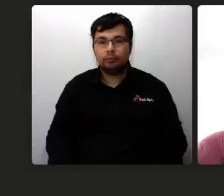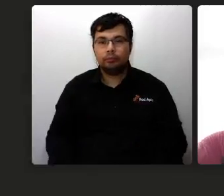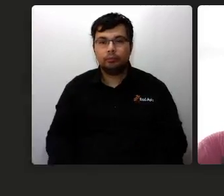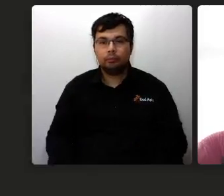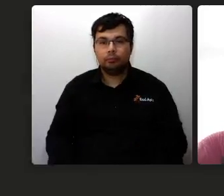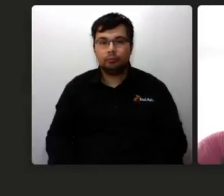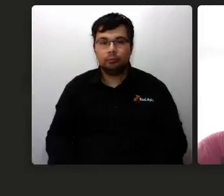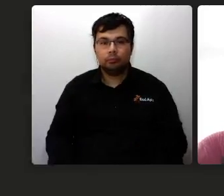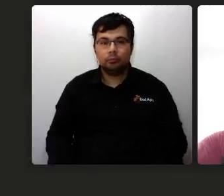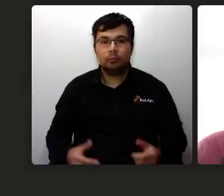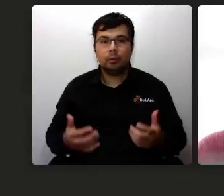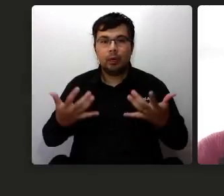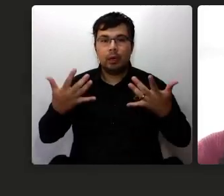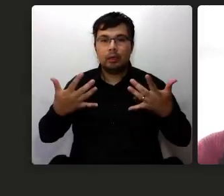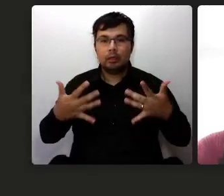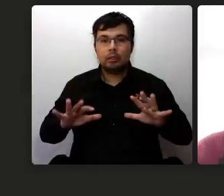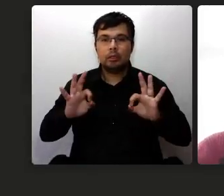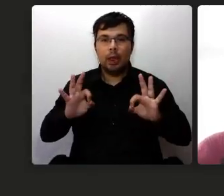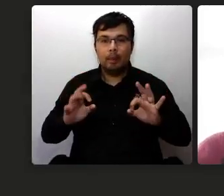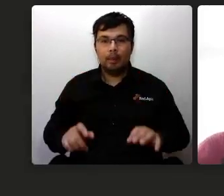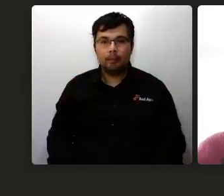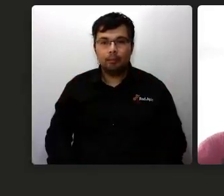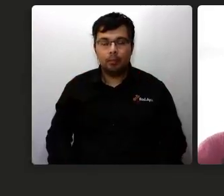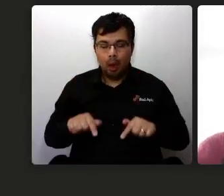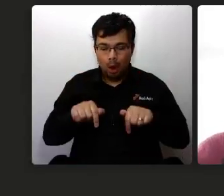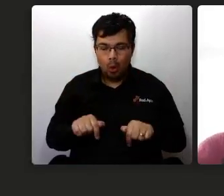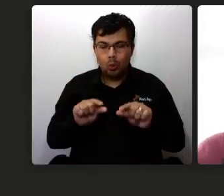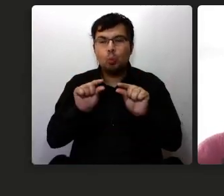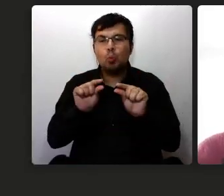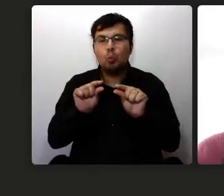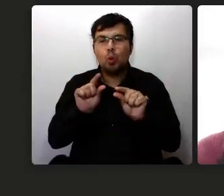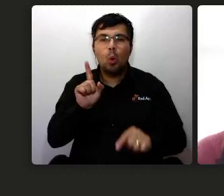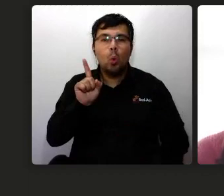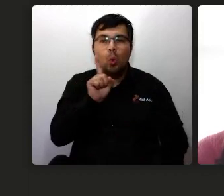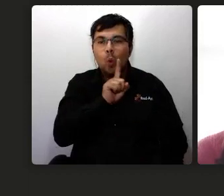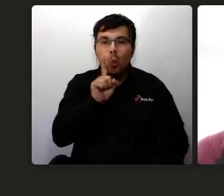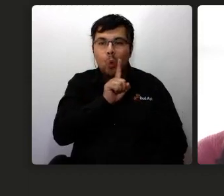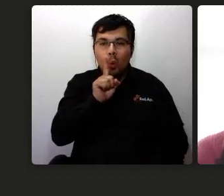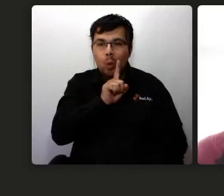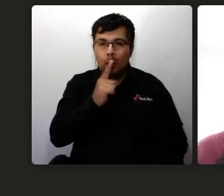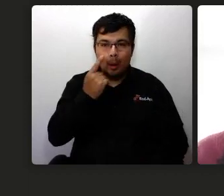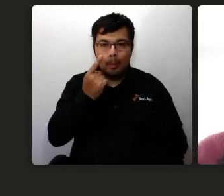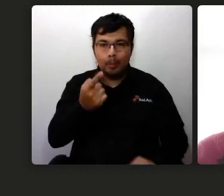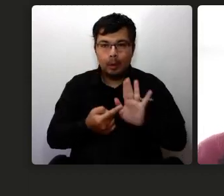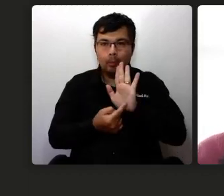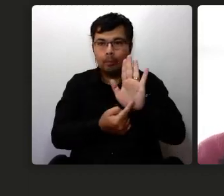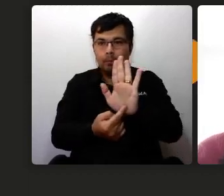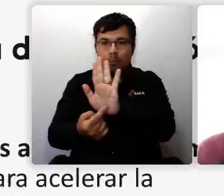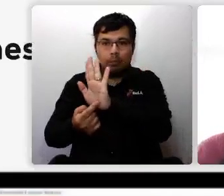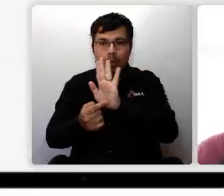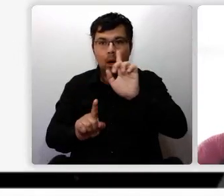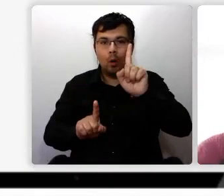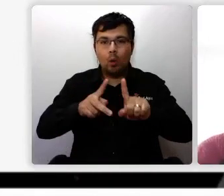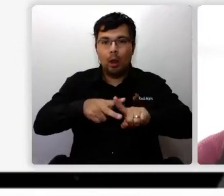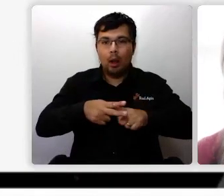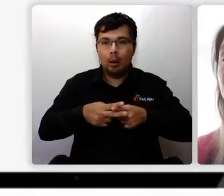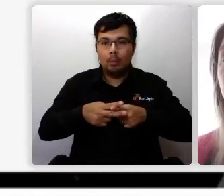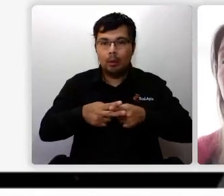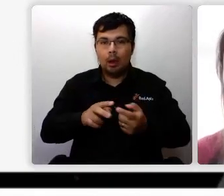Y ahora lo que les un poco como final y para ir terminando, les traigo algunas herramientas gratuitas, que